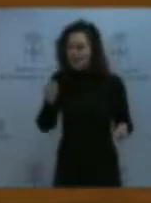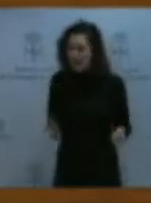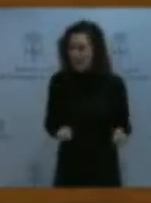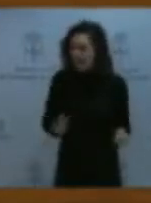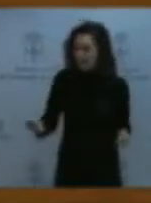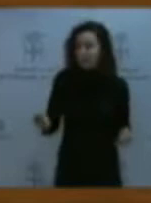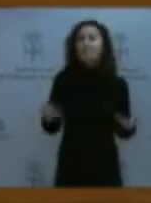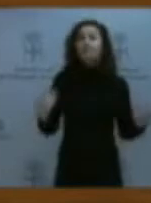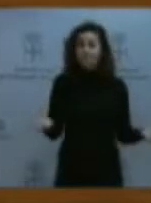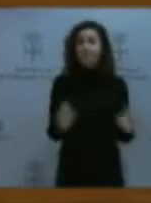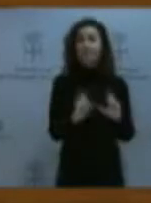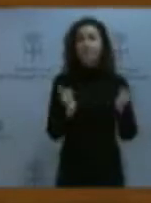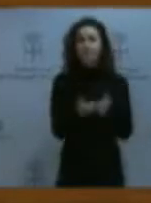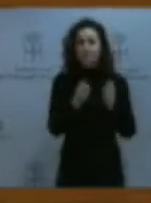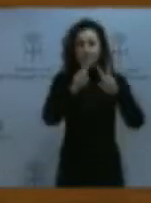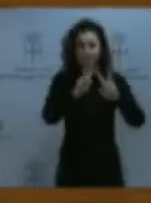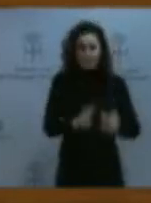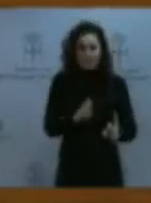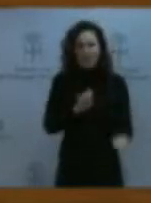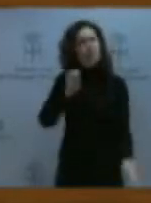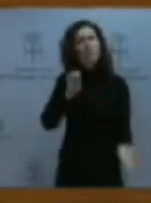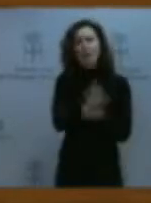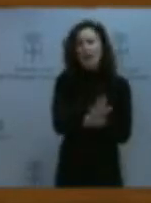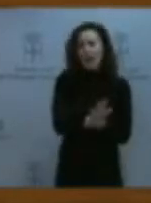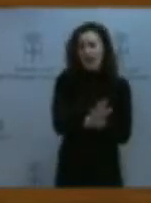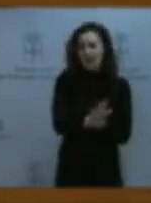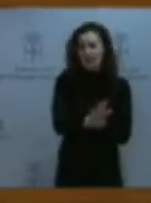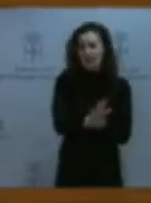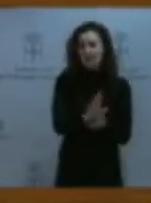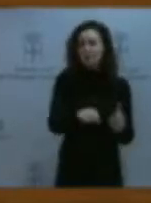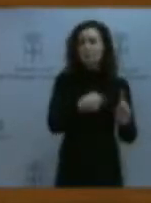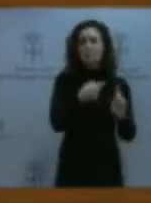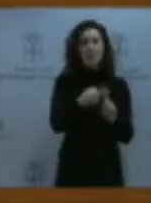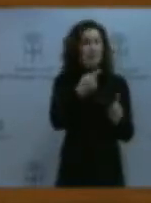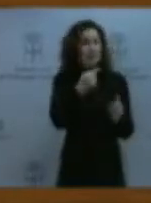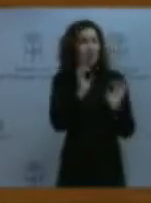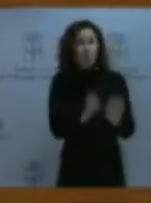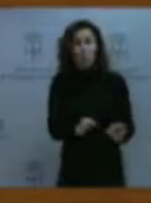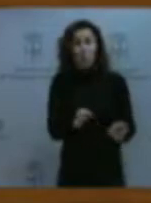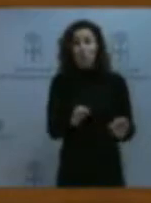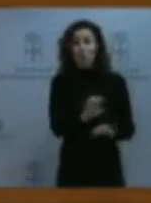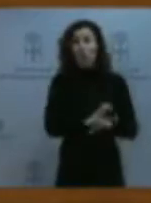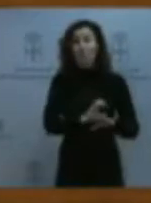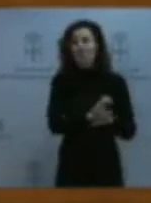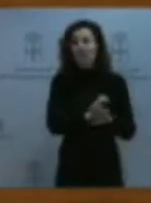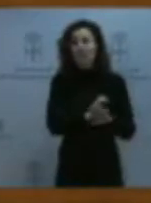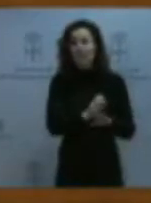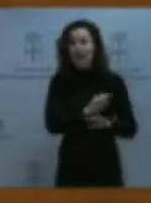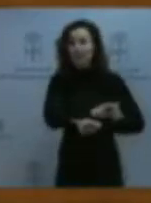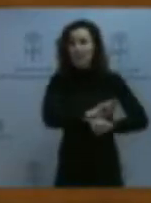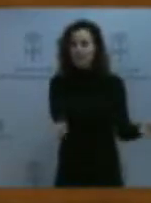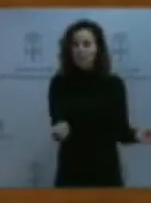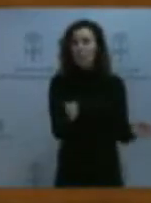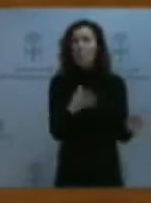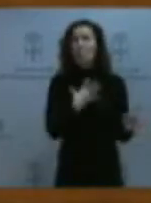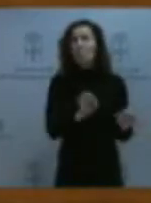expulsado no solo del yacimiento, sino también prácticamente de la propia consejería. Y lo que supone es que cuando se pretende